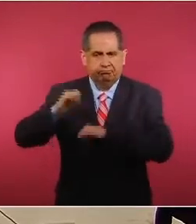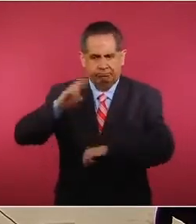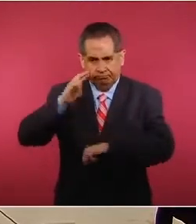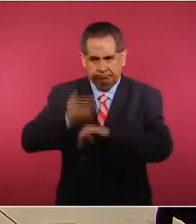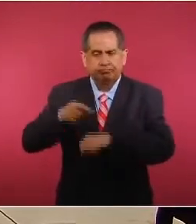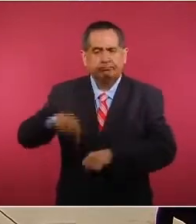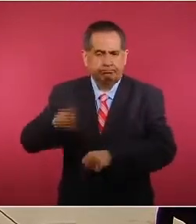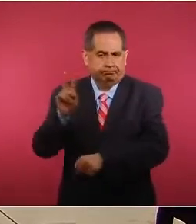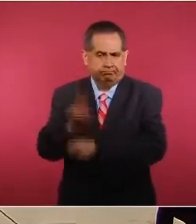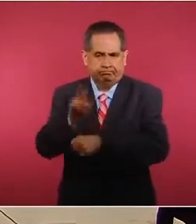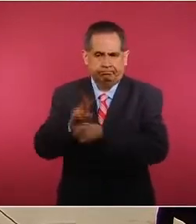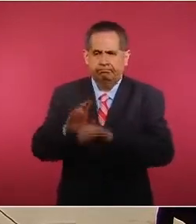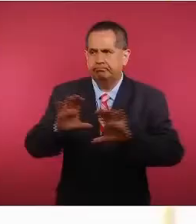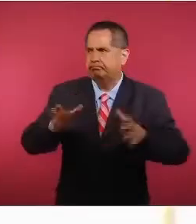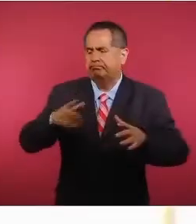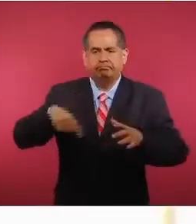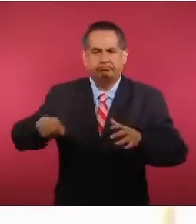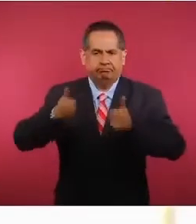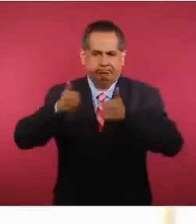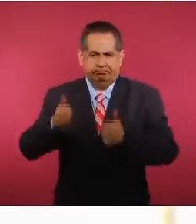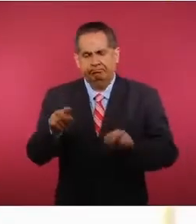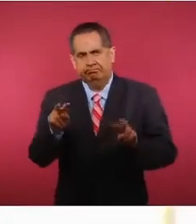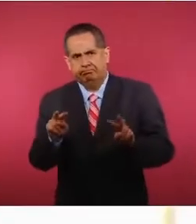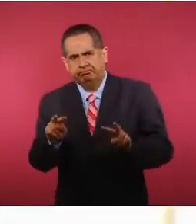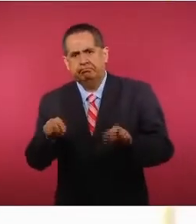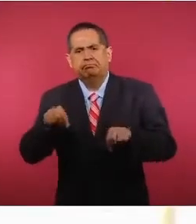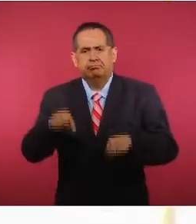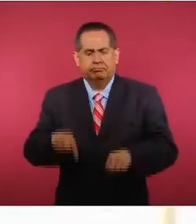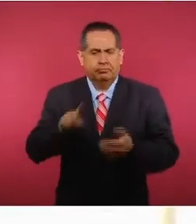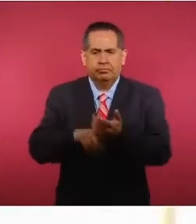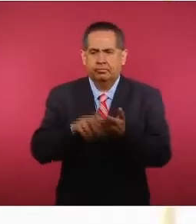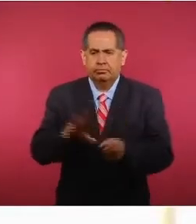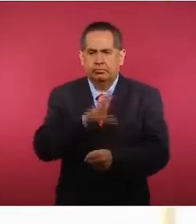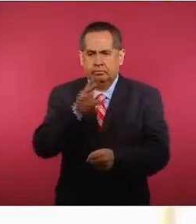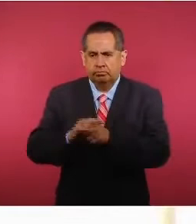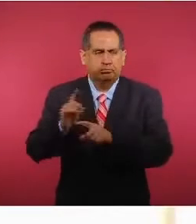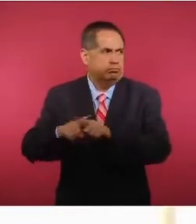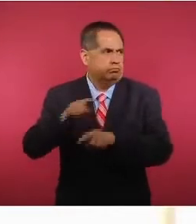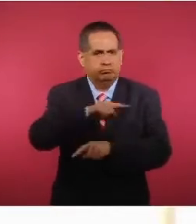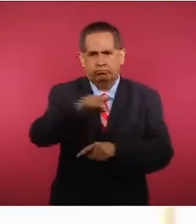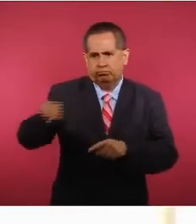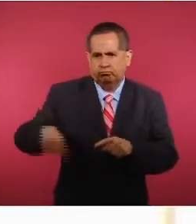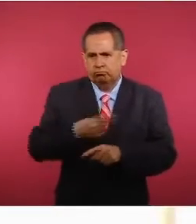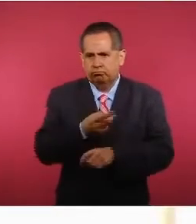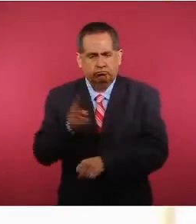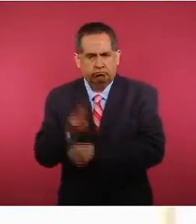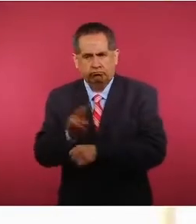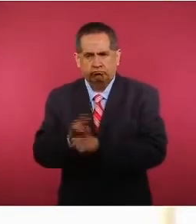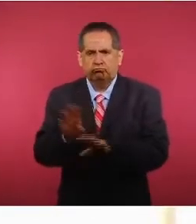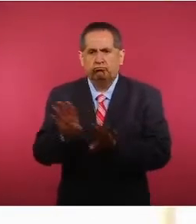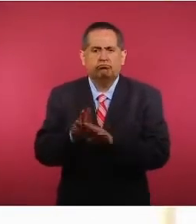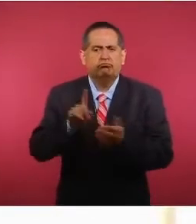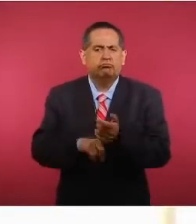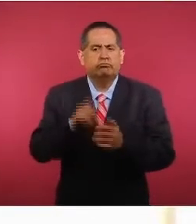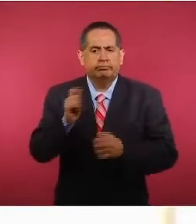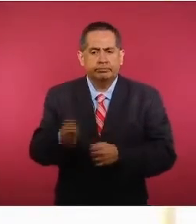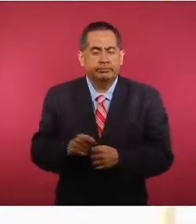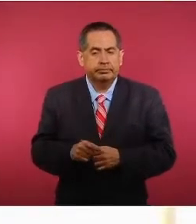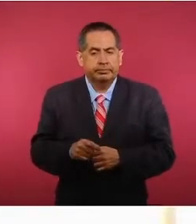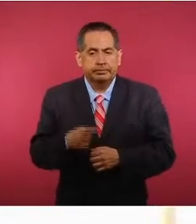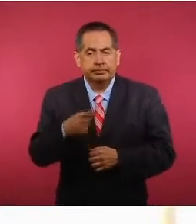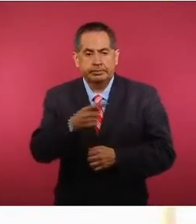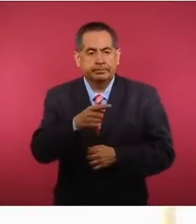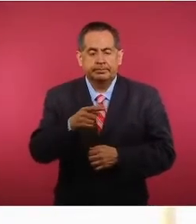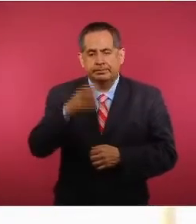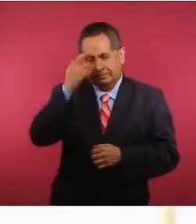que se quedan ya con todas estas instalaciones porque desapareció el